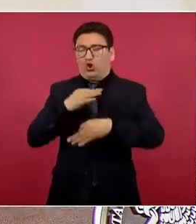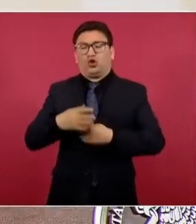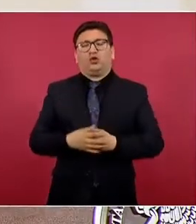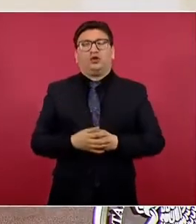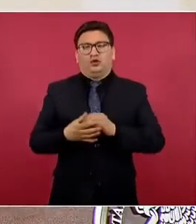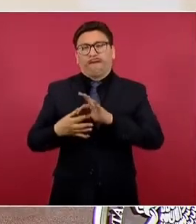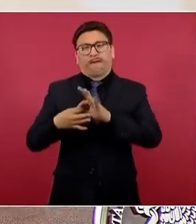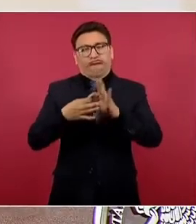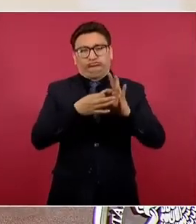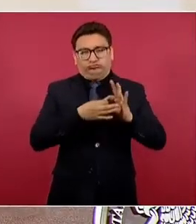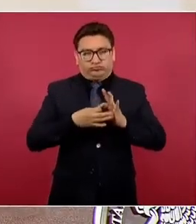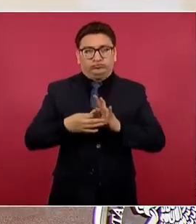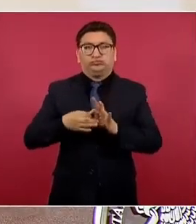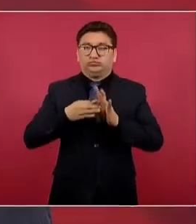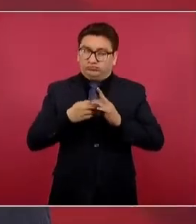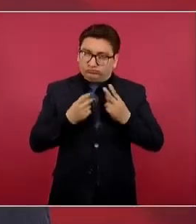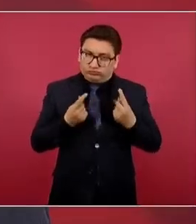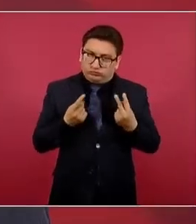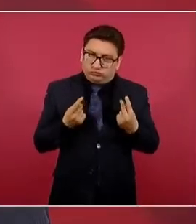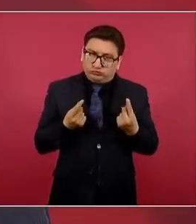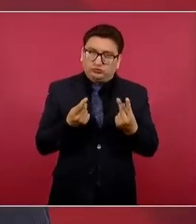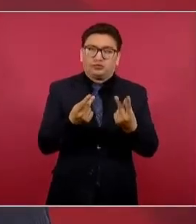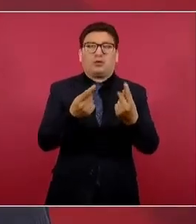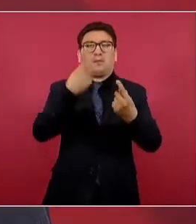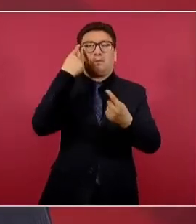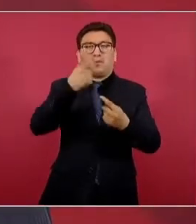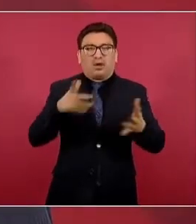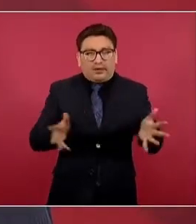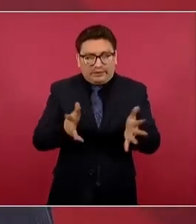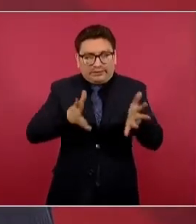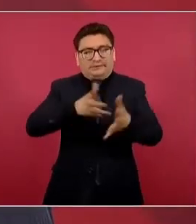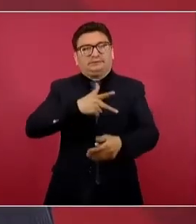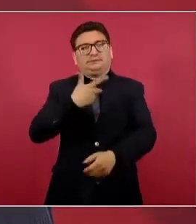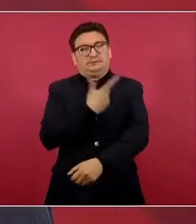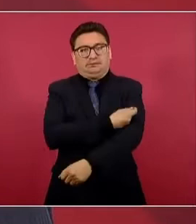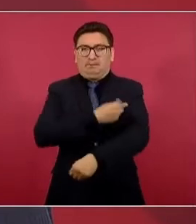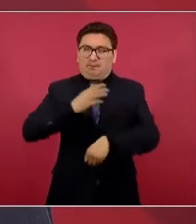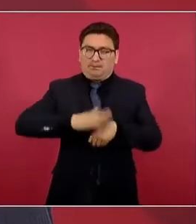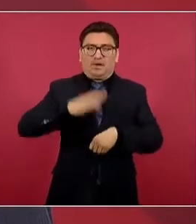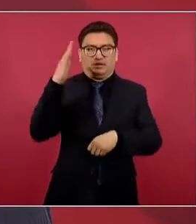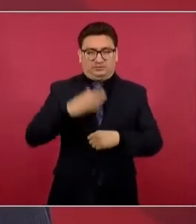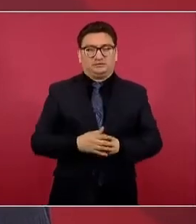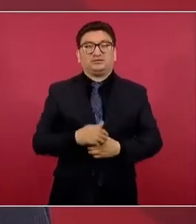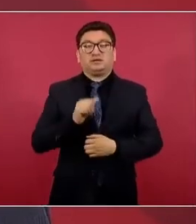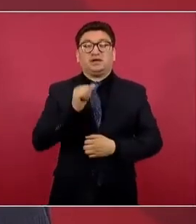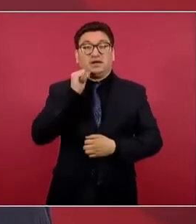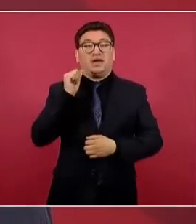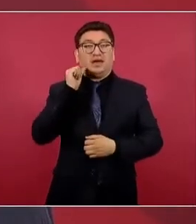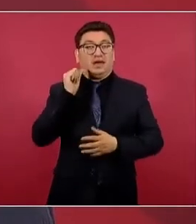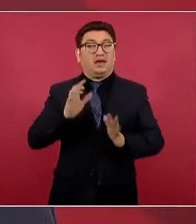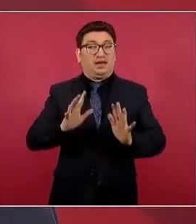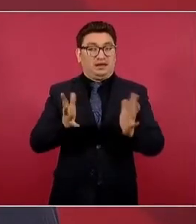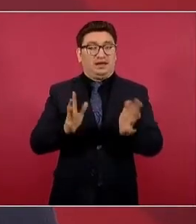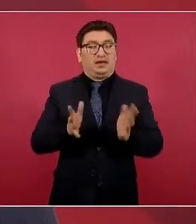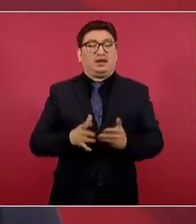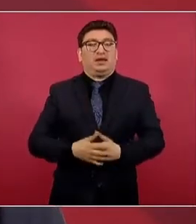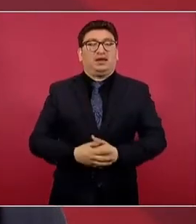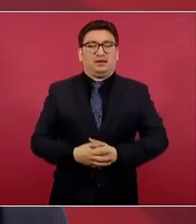a intensificar la campaña de vacunación. Ya ayer